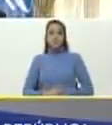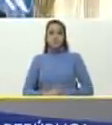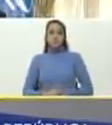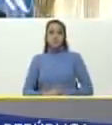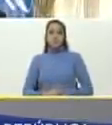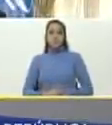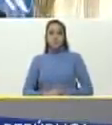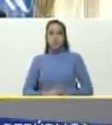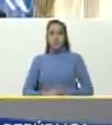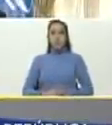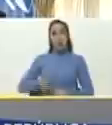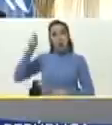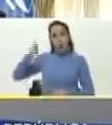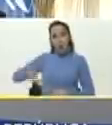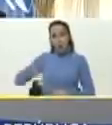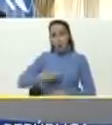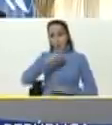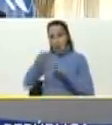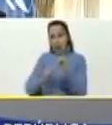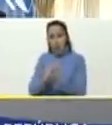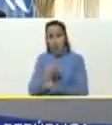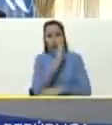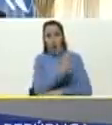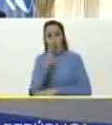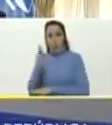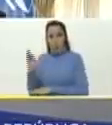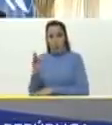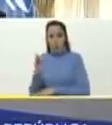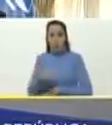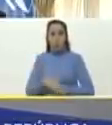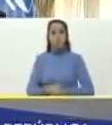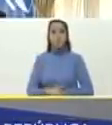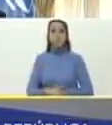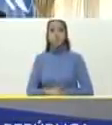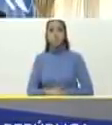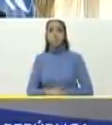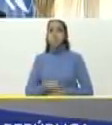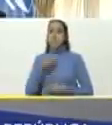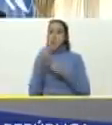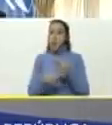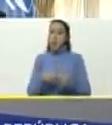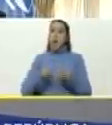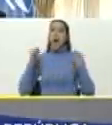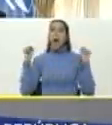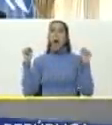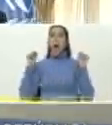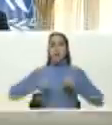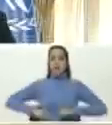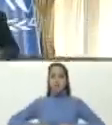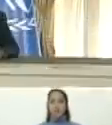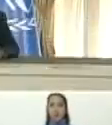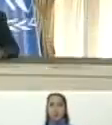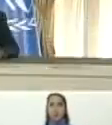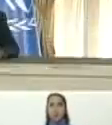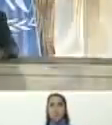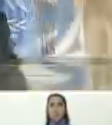que el fiscal de la Corte Penal Internacional haya aceptado